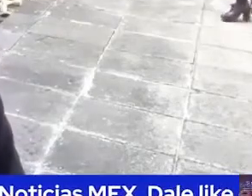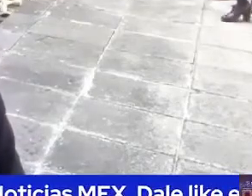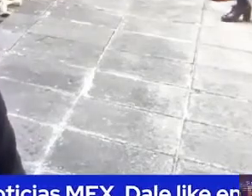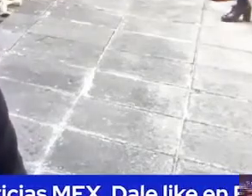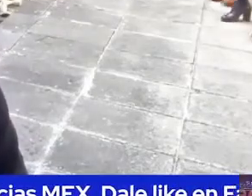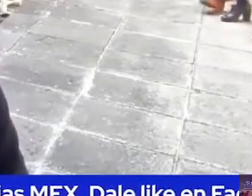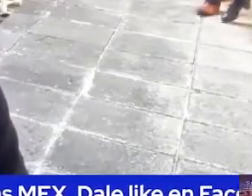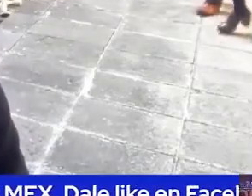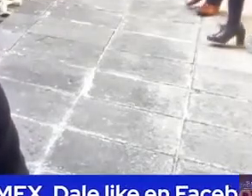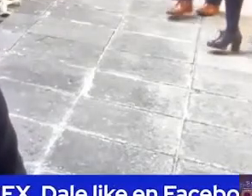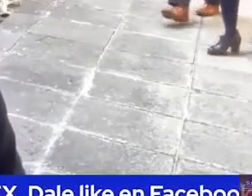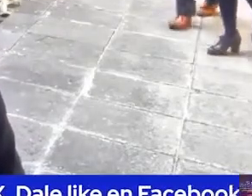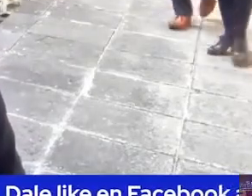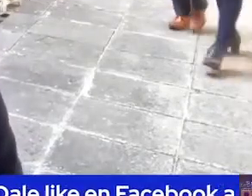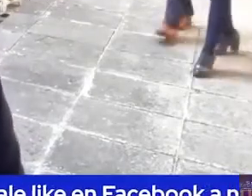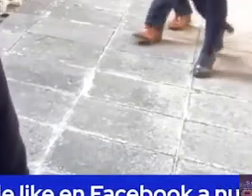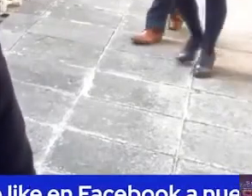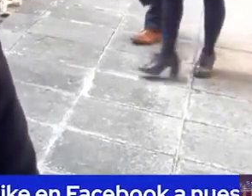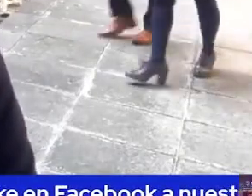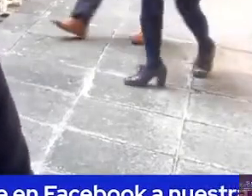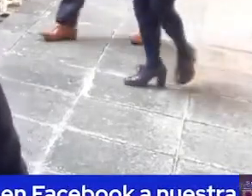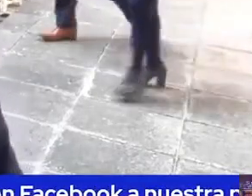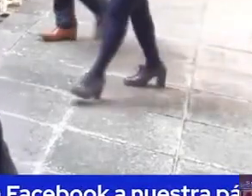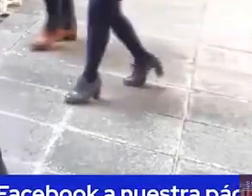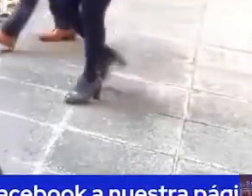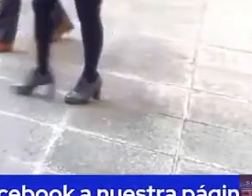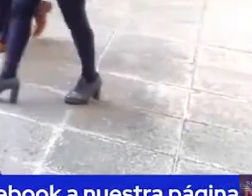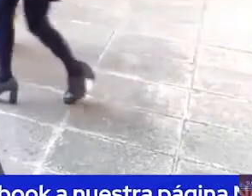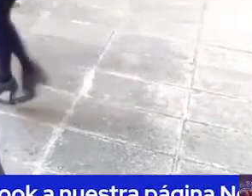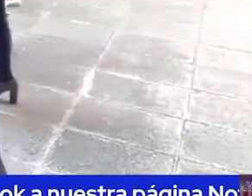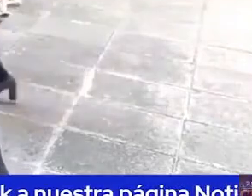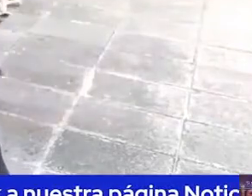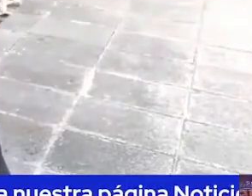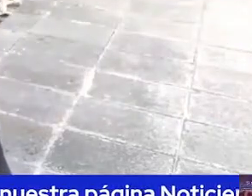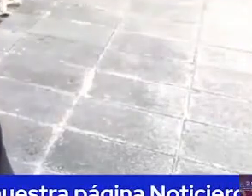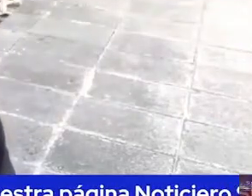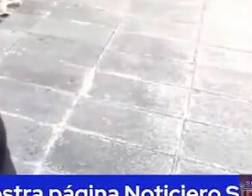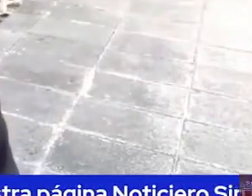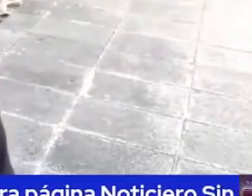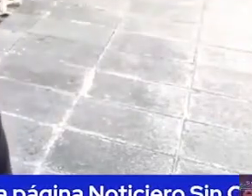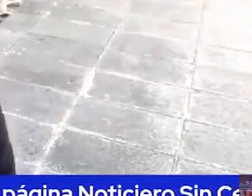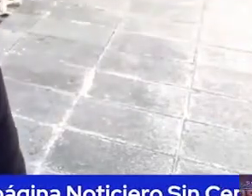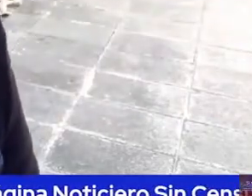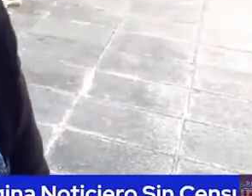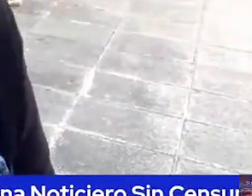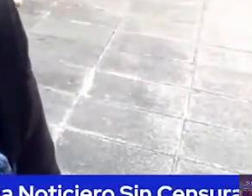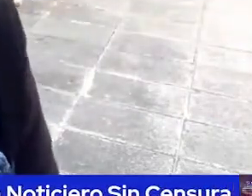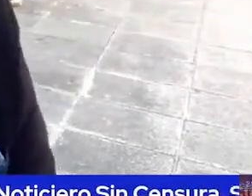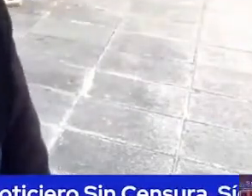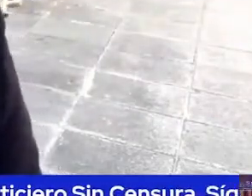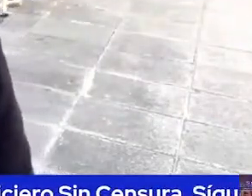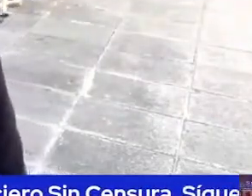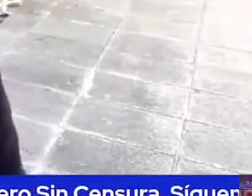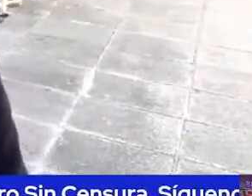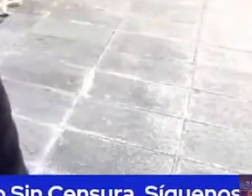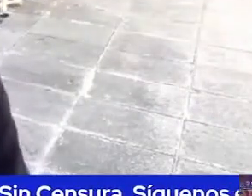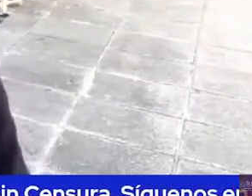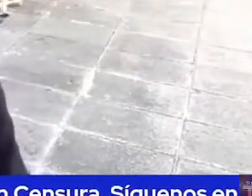entre los mandatarios de México y Canadá, el primer ministro de Canadá, Justin Trudeau, y Andrés Manuel López Obrador. Vamos a tomarlo ya que